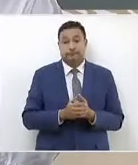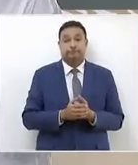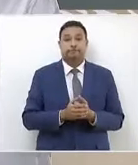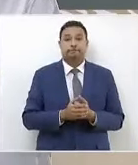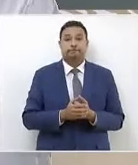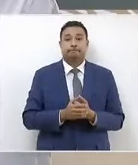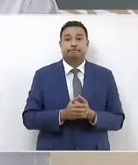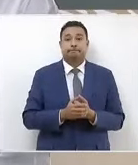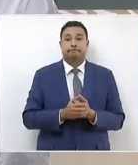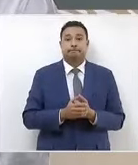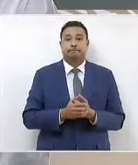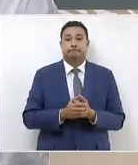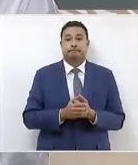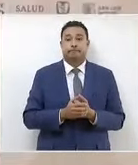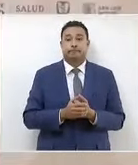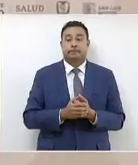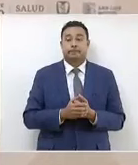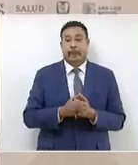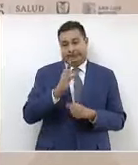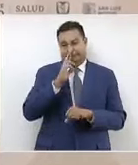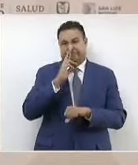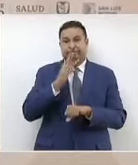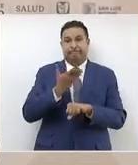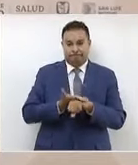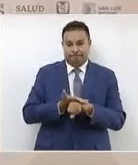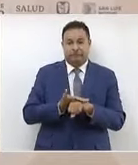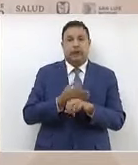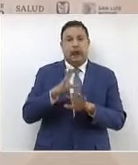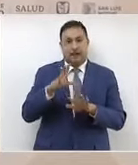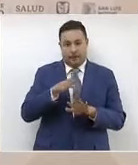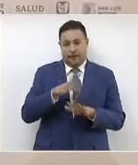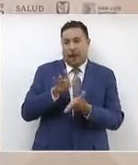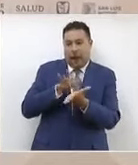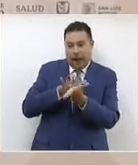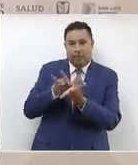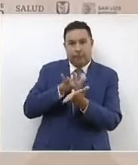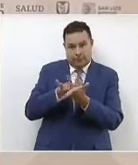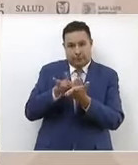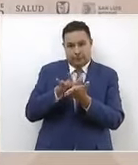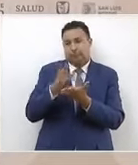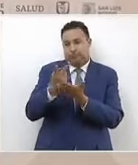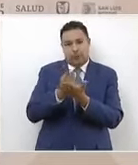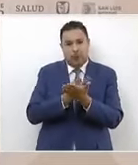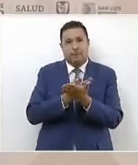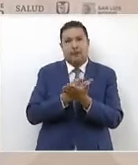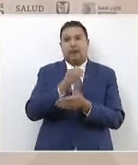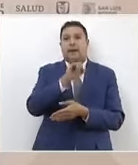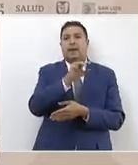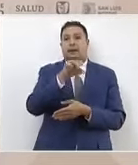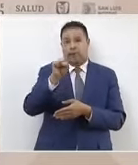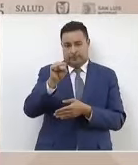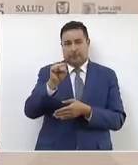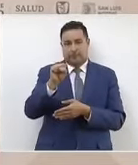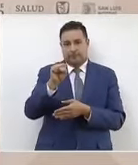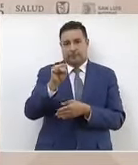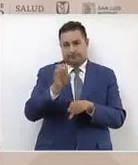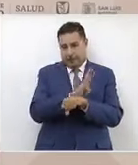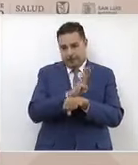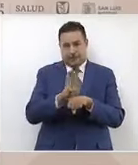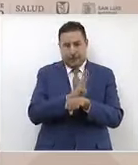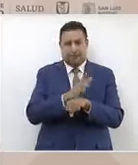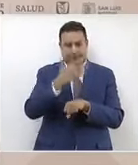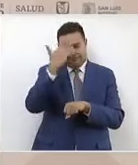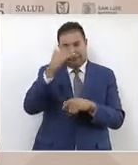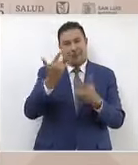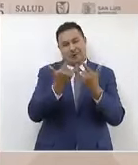es echar a andar este programa de IMSS Bienestar, que también tiene su historia, como